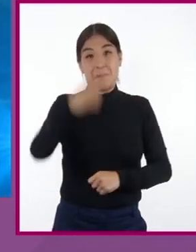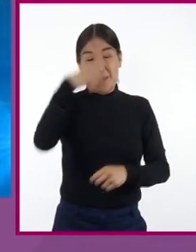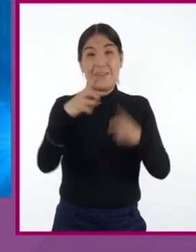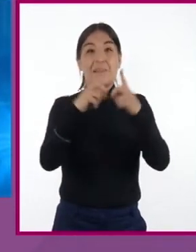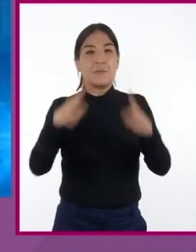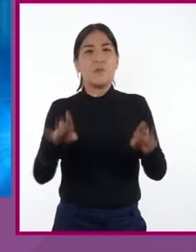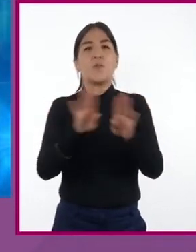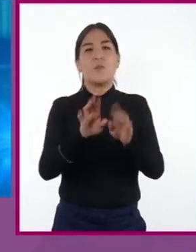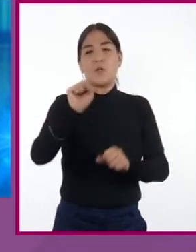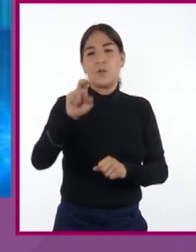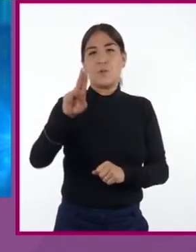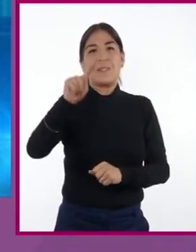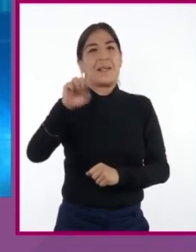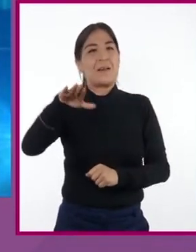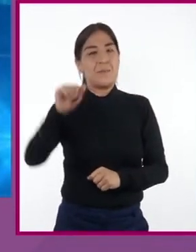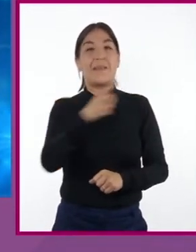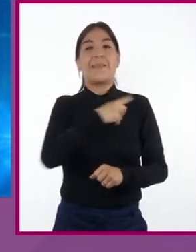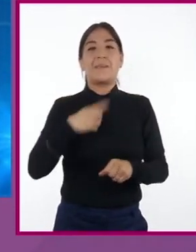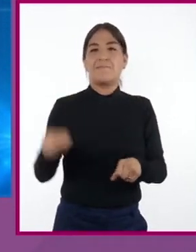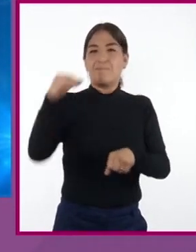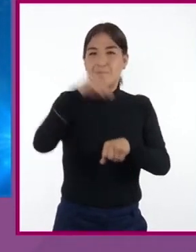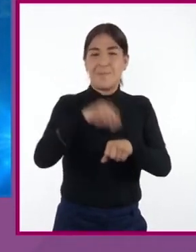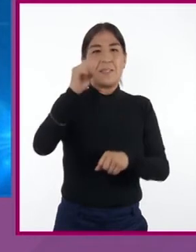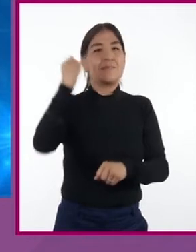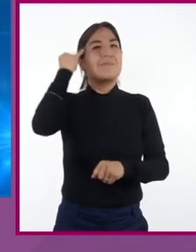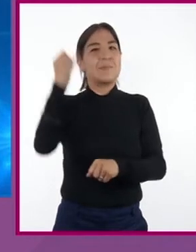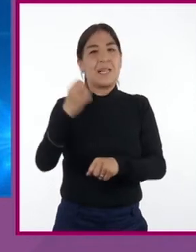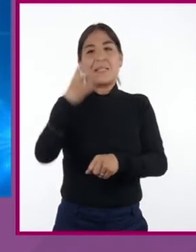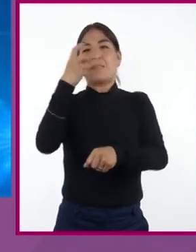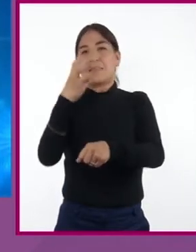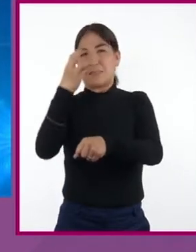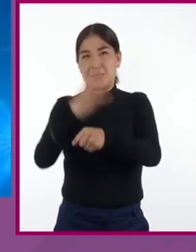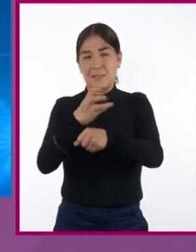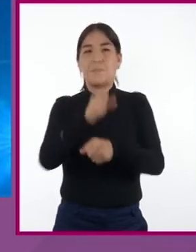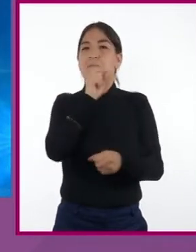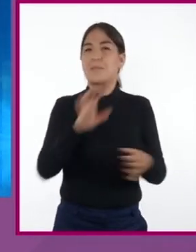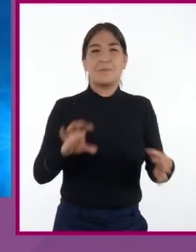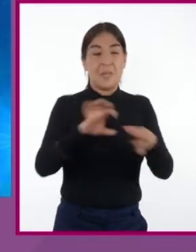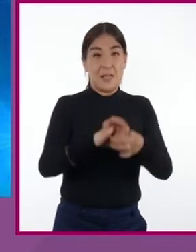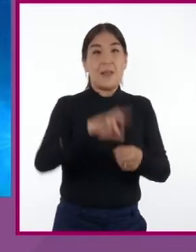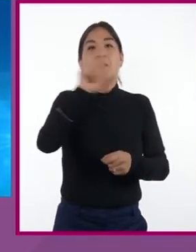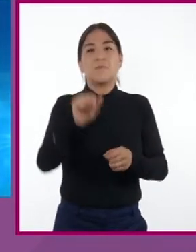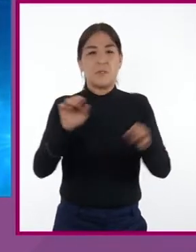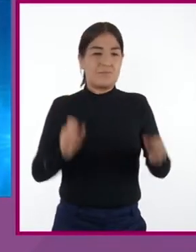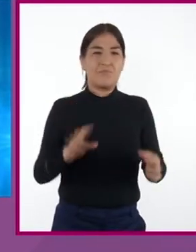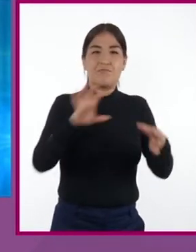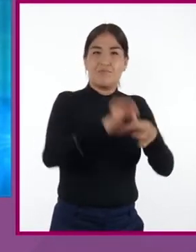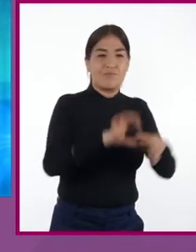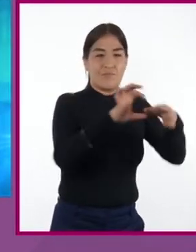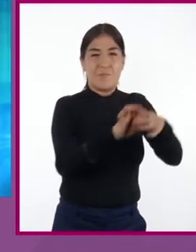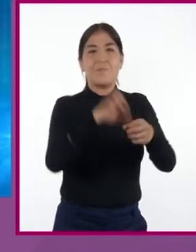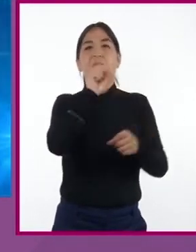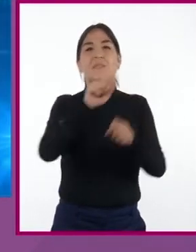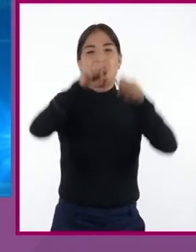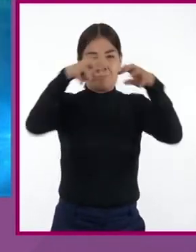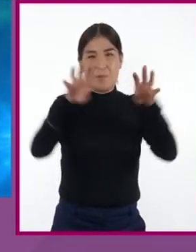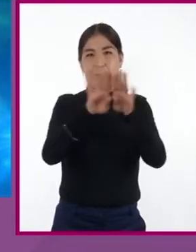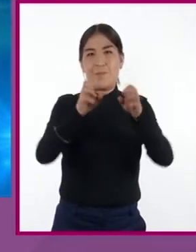desarrollar subtemas, se deben agregar ideas terciarias en torno a los mismos y conectarlas con ellos o entre